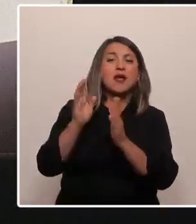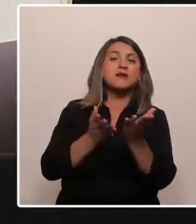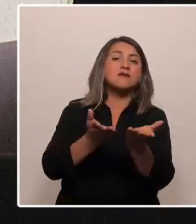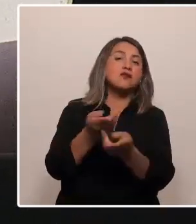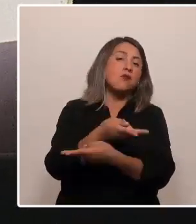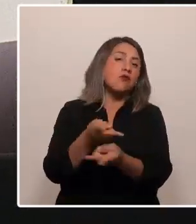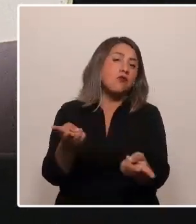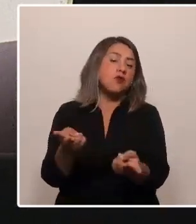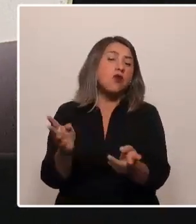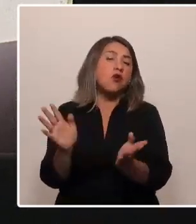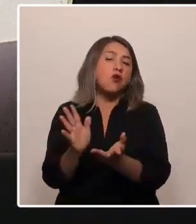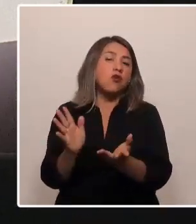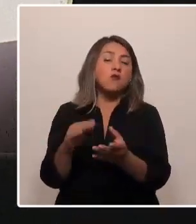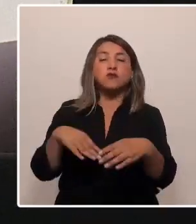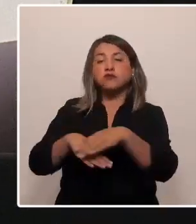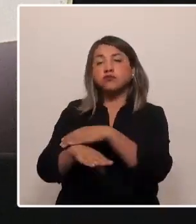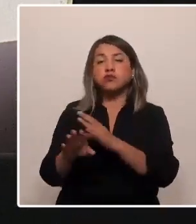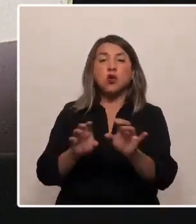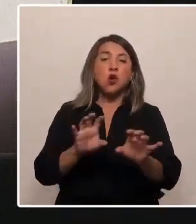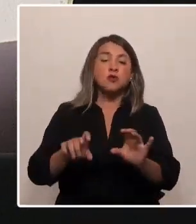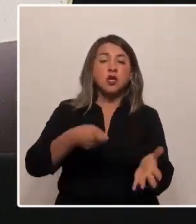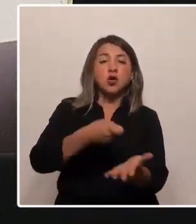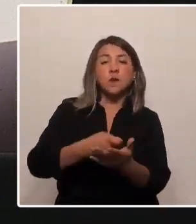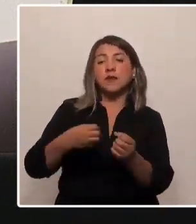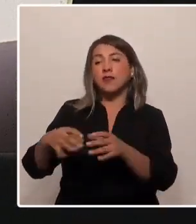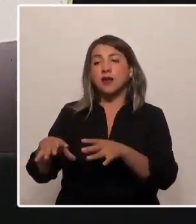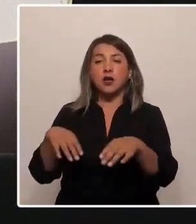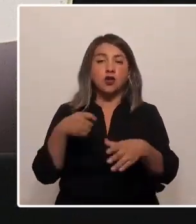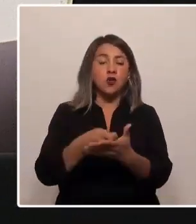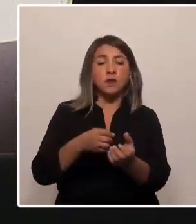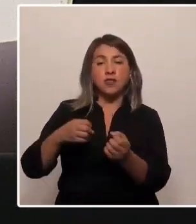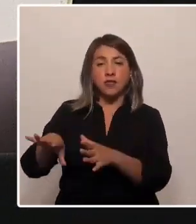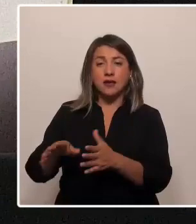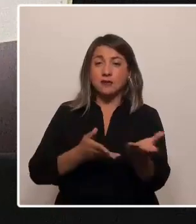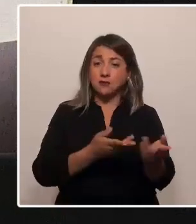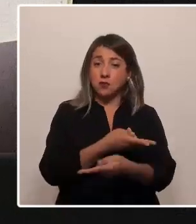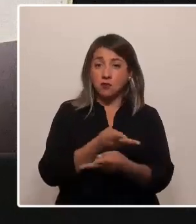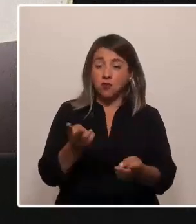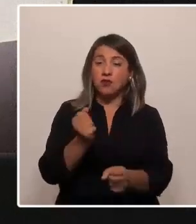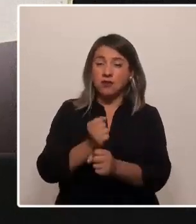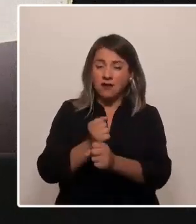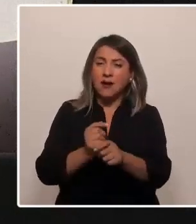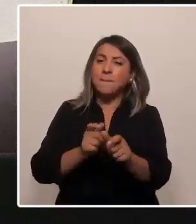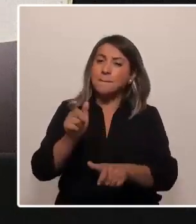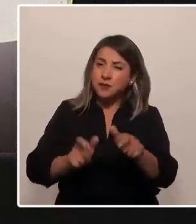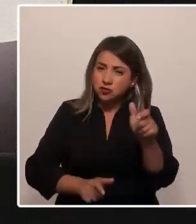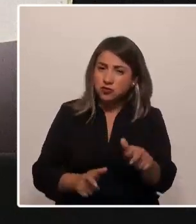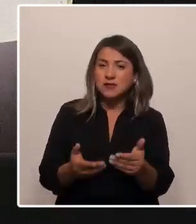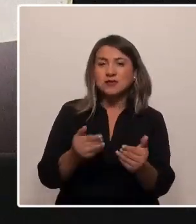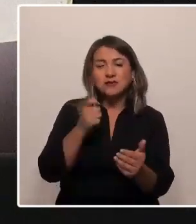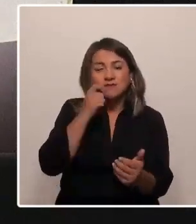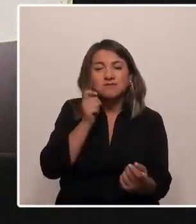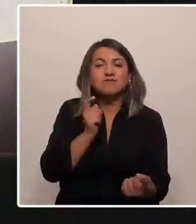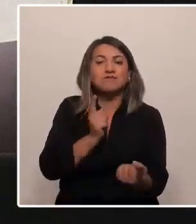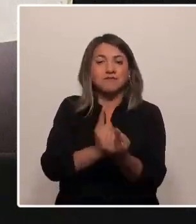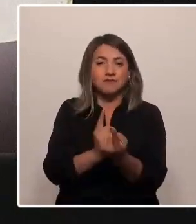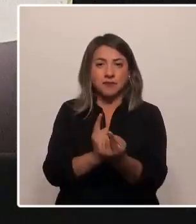como tiendas de zapatos o muebles. Los servicios públicos trabajan con personas. Ahí se requiere la colaboración.